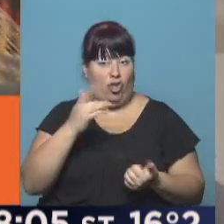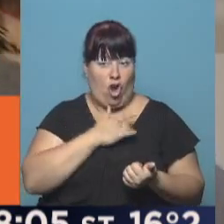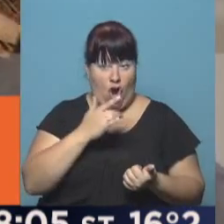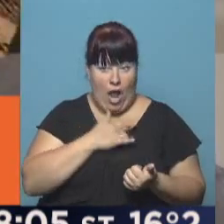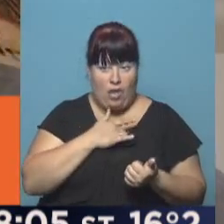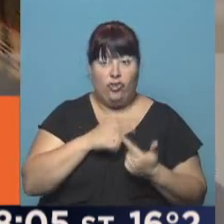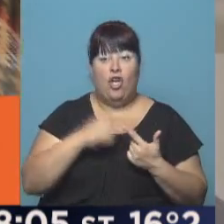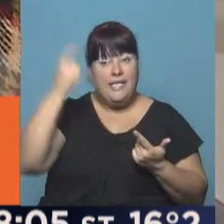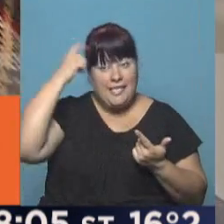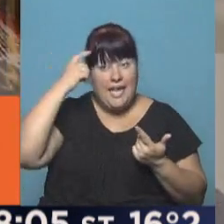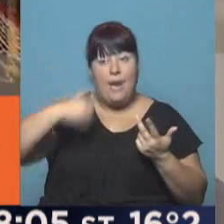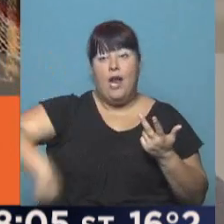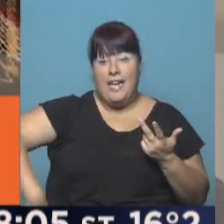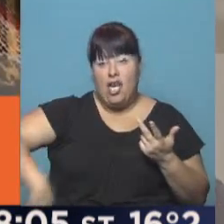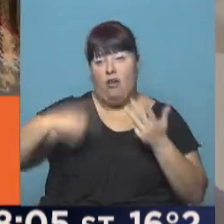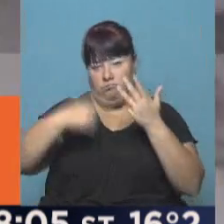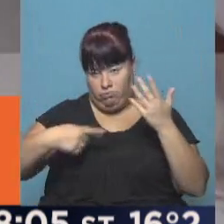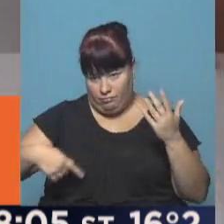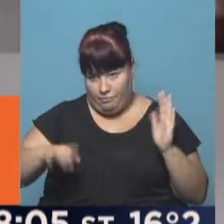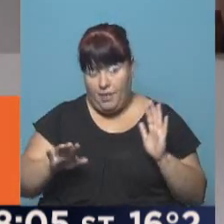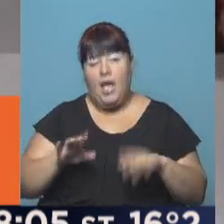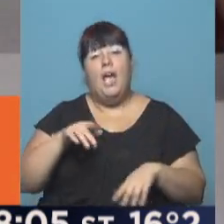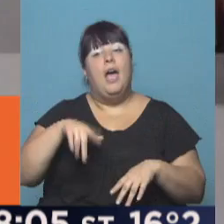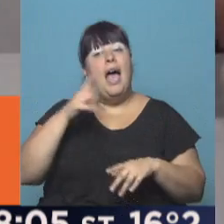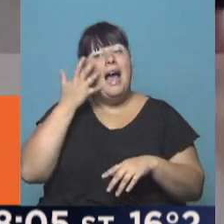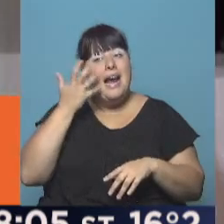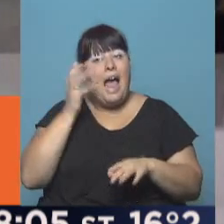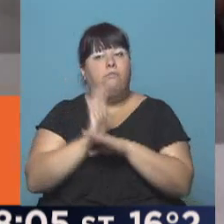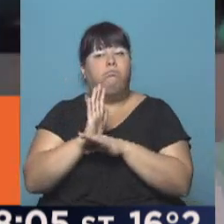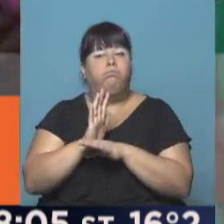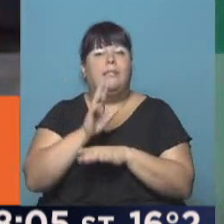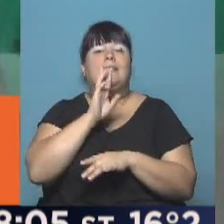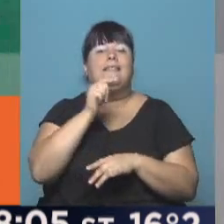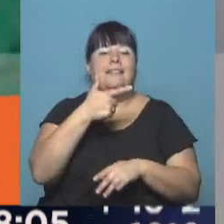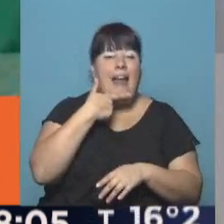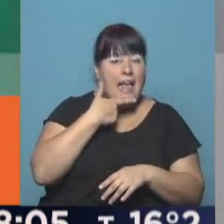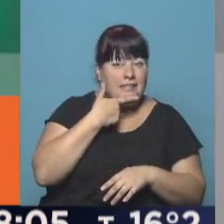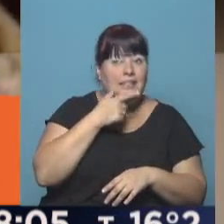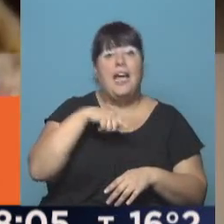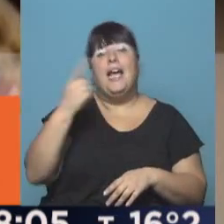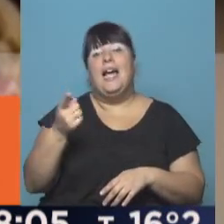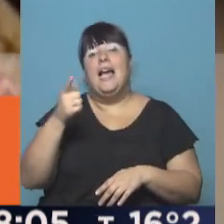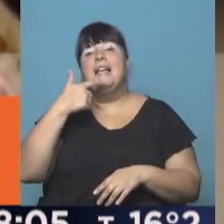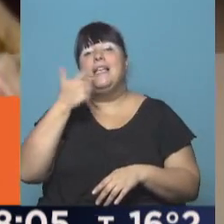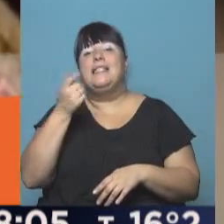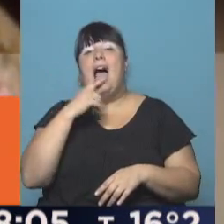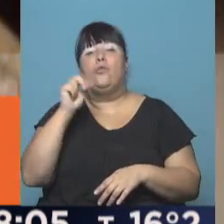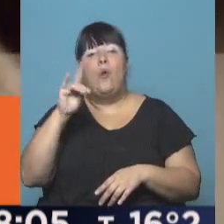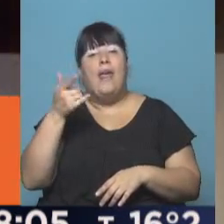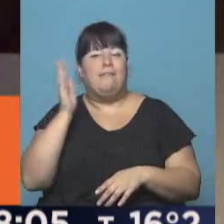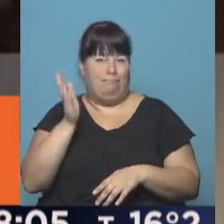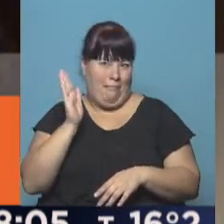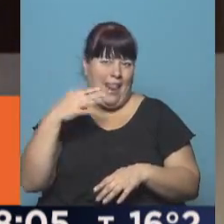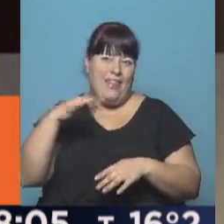corazón, el cerebro, el riñón, etc. Hay grasas que se llaman grasas trans y las grasas saturadas, que son las grasas